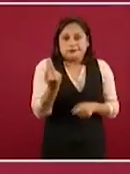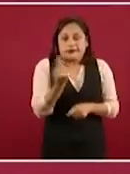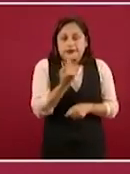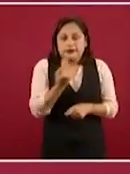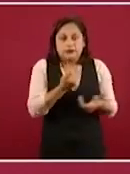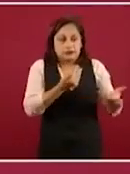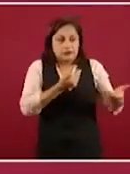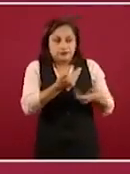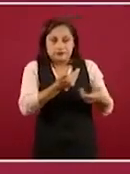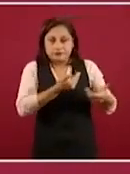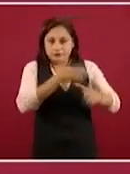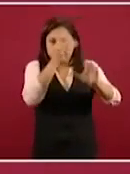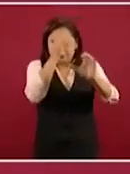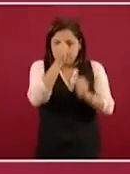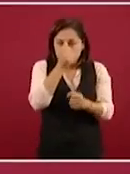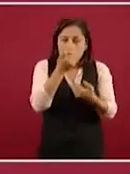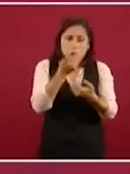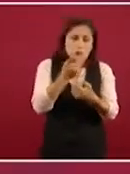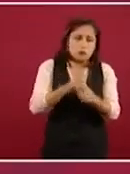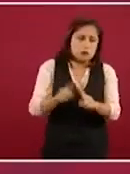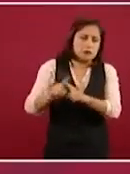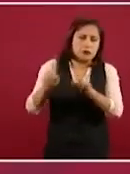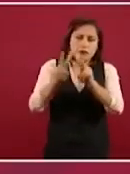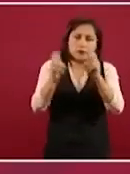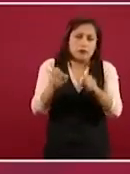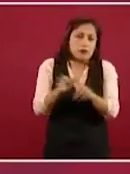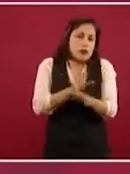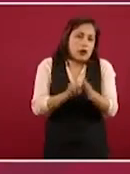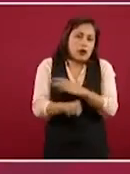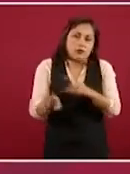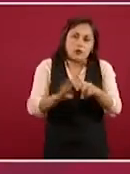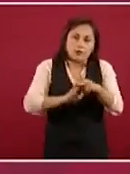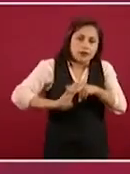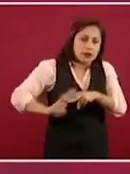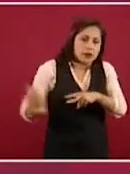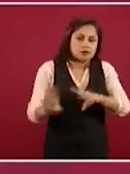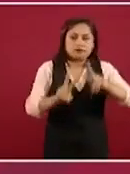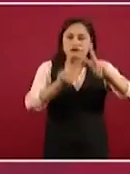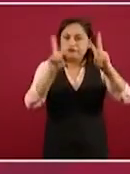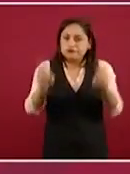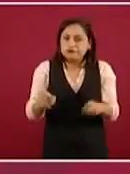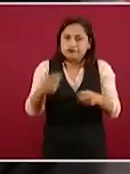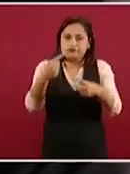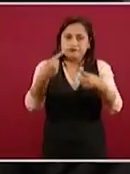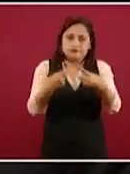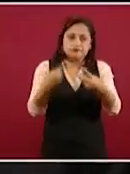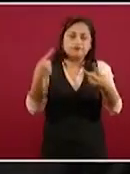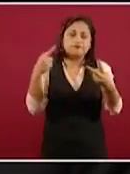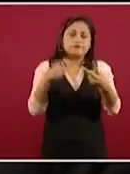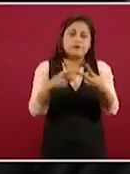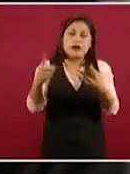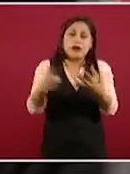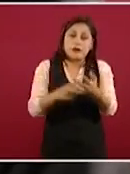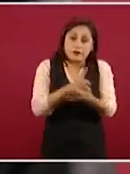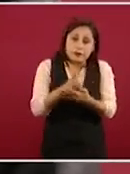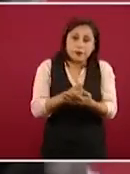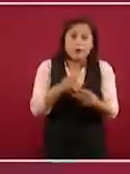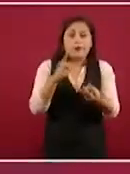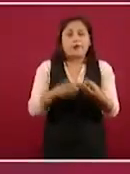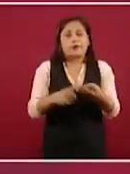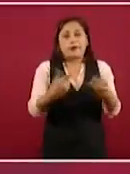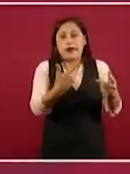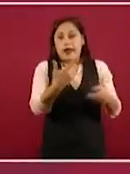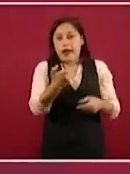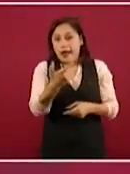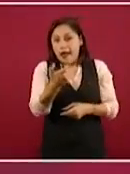en temas migratorios, en estos temas: droga, tráfico de